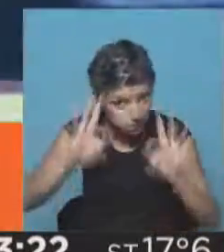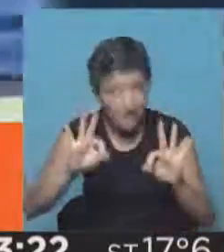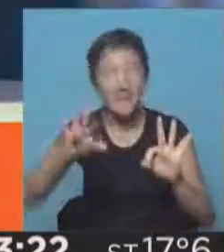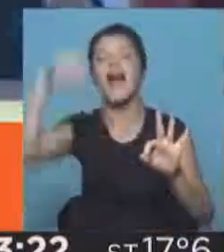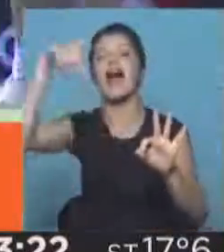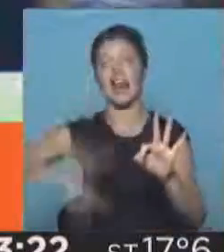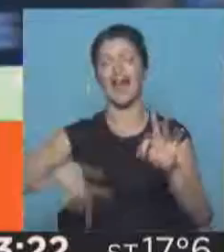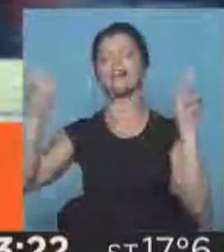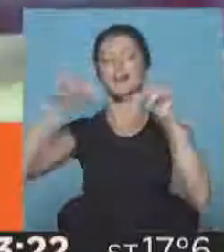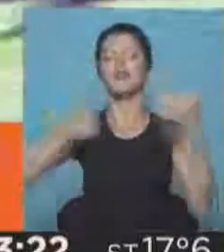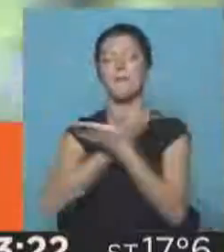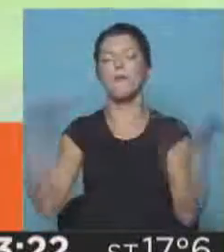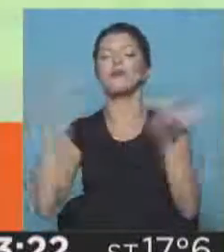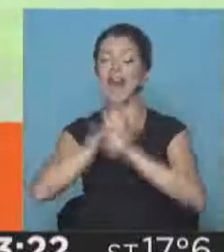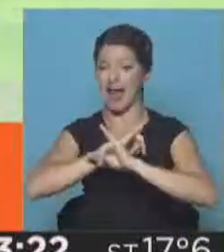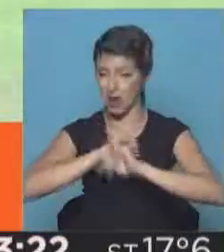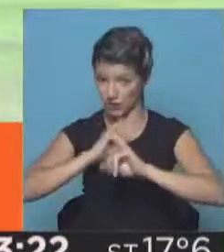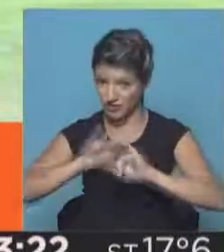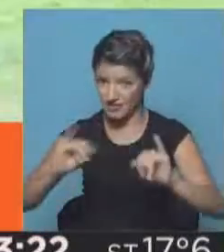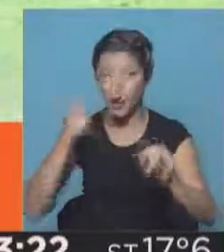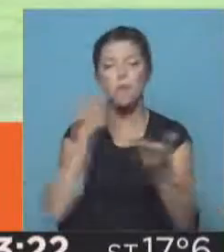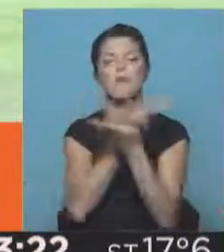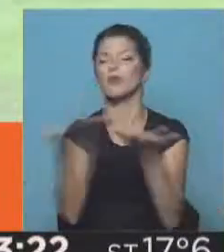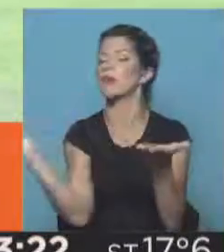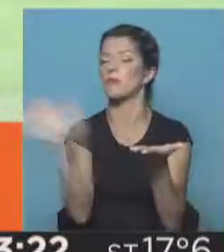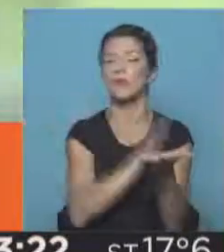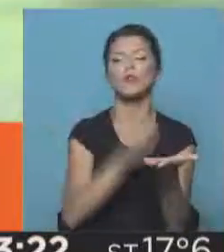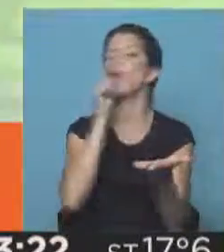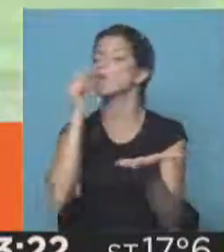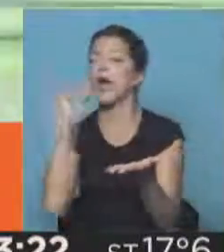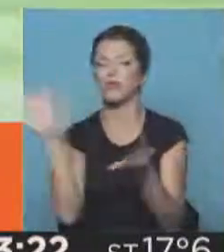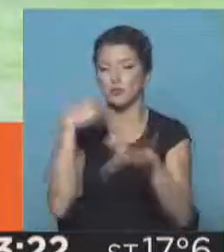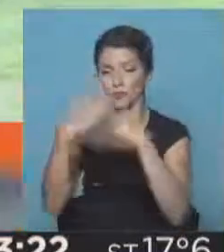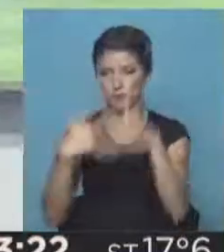noticiero, en televisión pública, noticias, los testimonios después del encuentro.